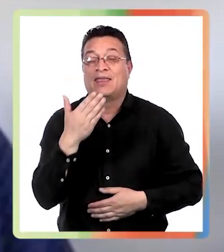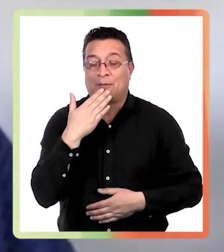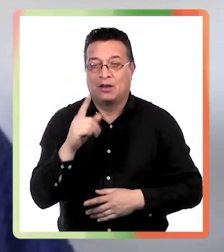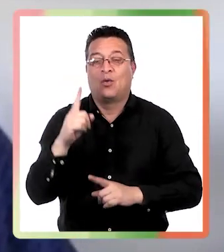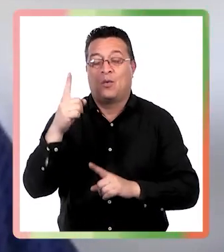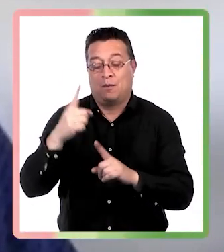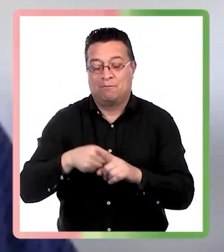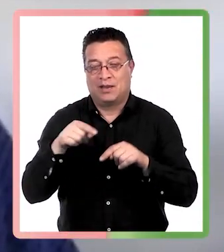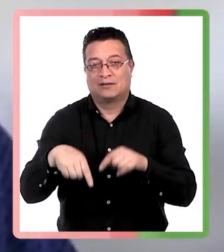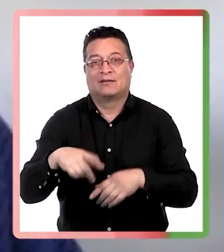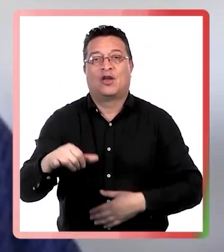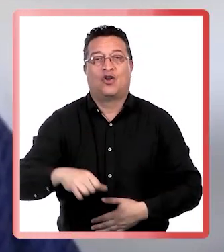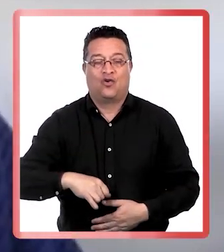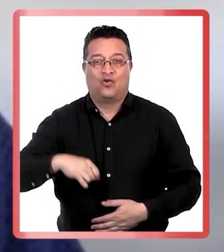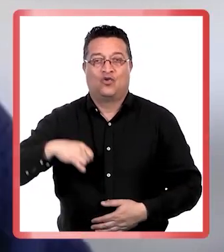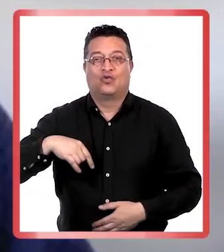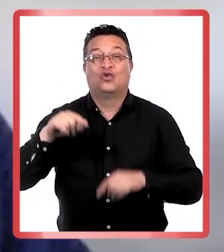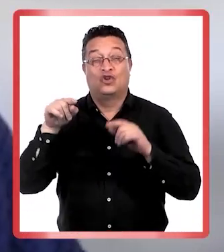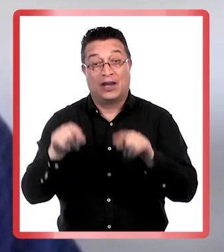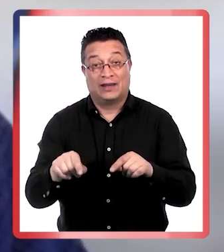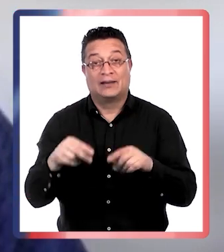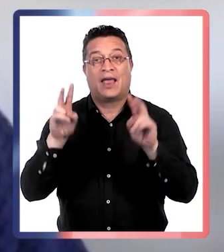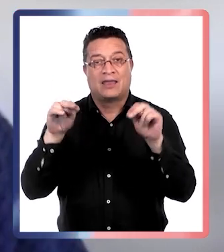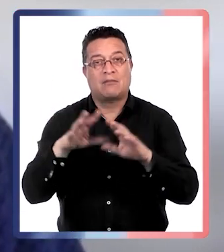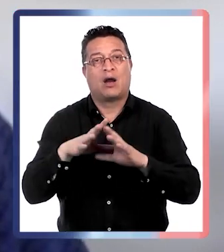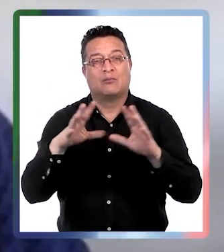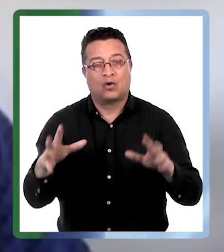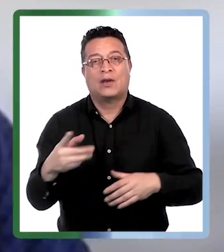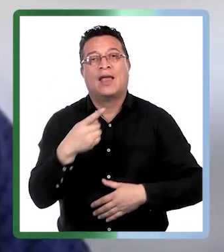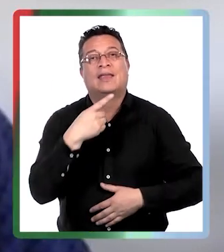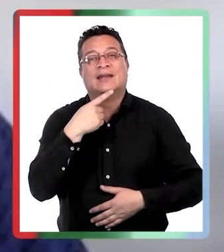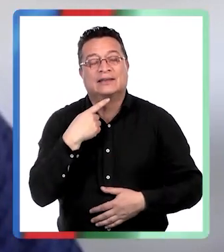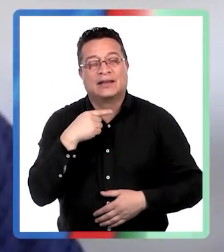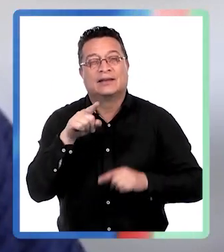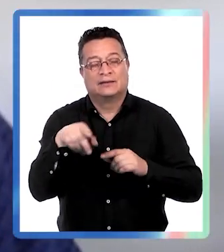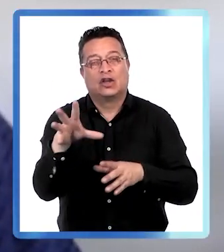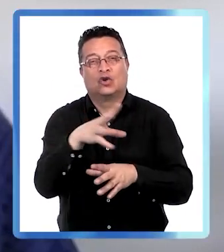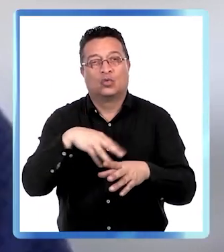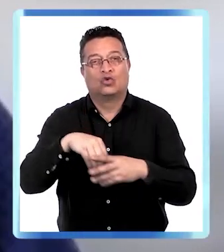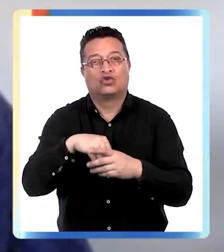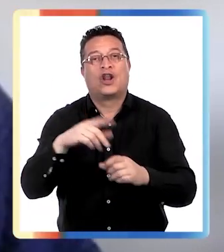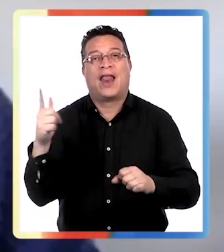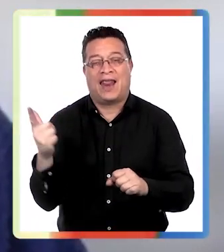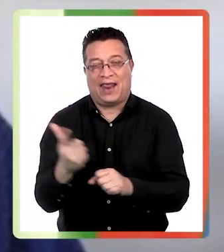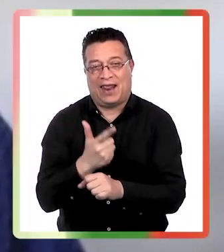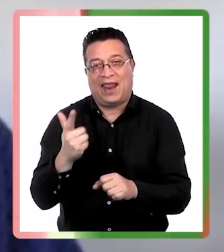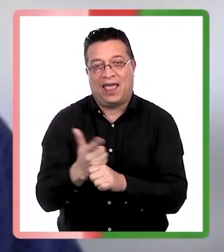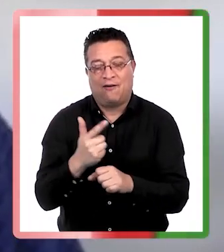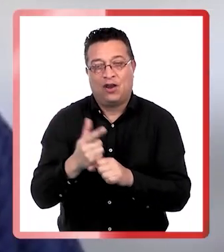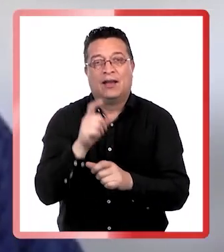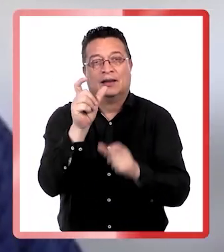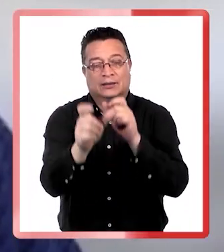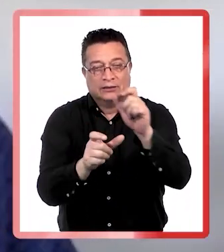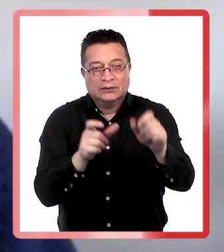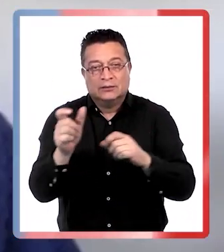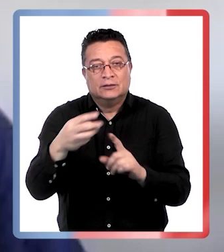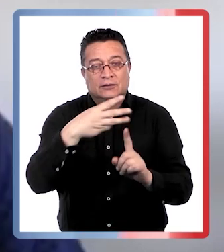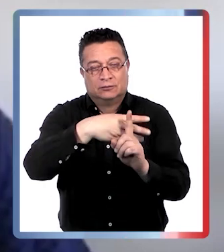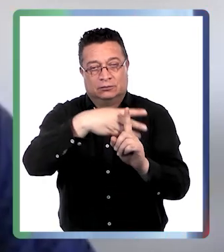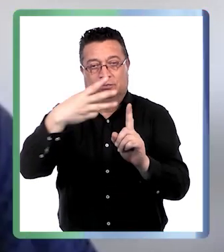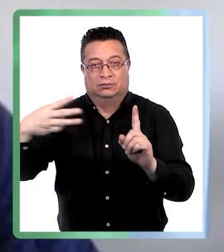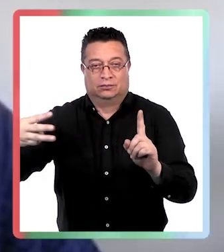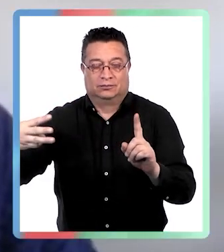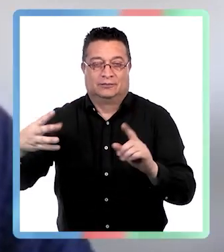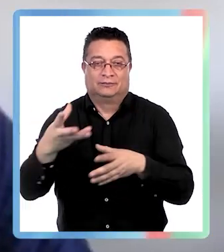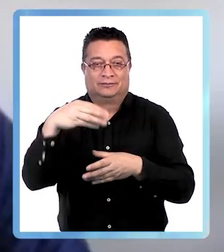el marco del mes del orgullo y de este tema tan interesante, ¿no? Que es la inclusión laboral de las